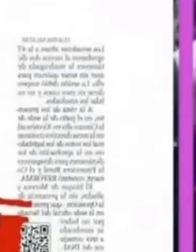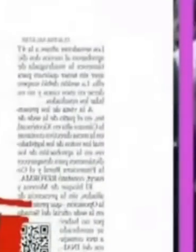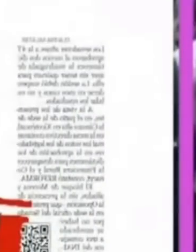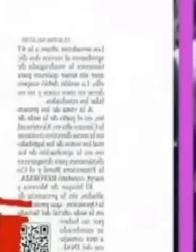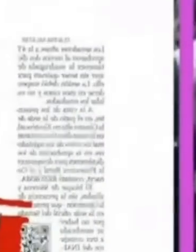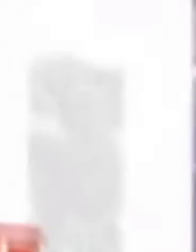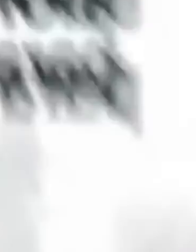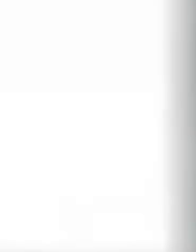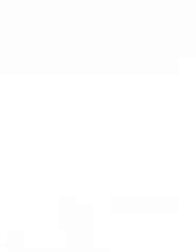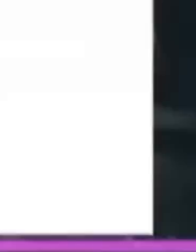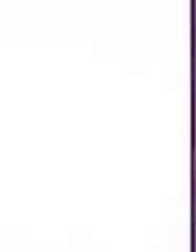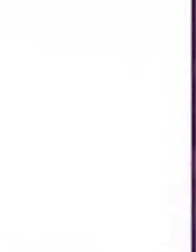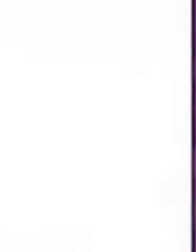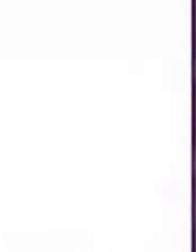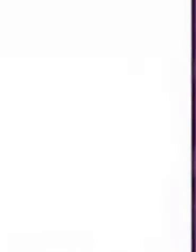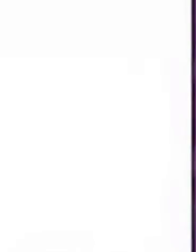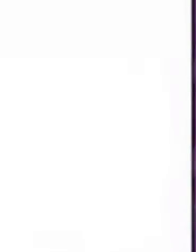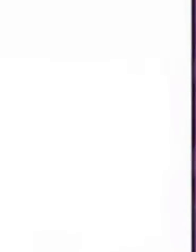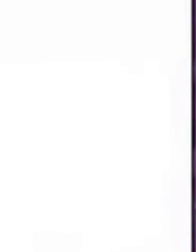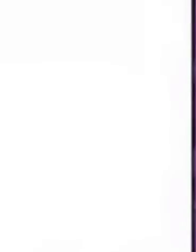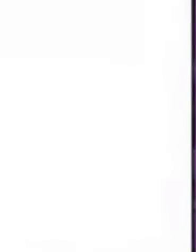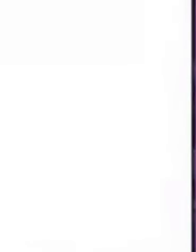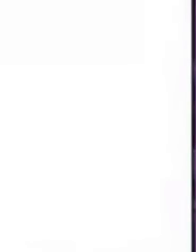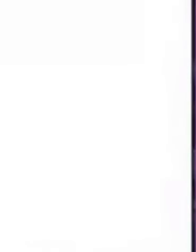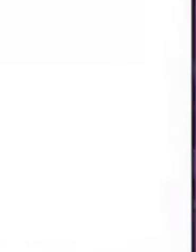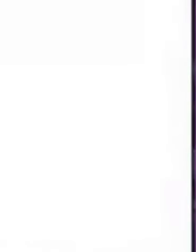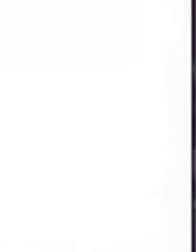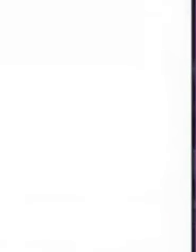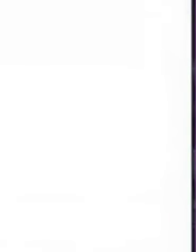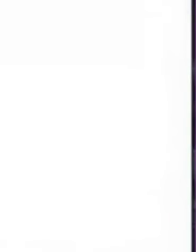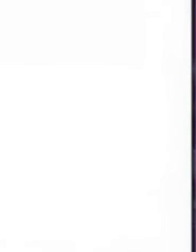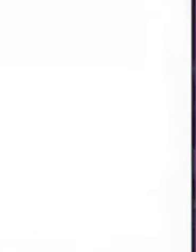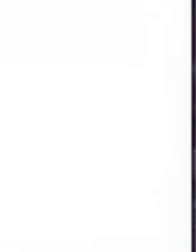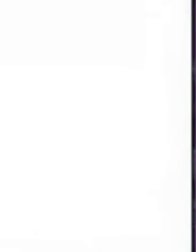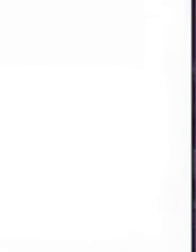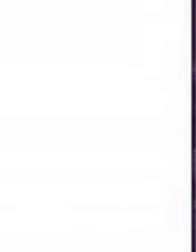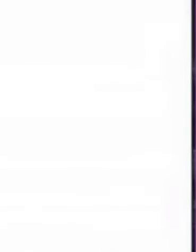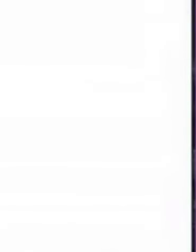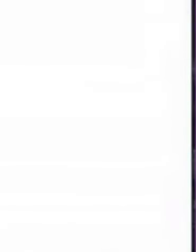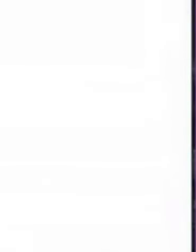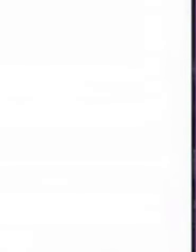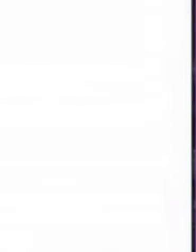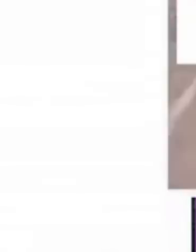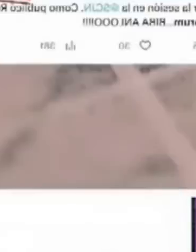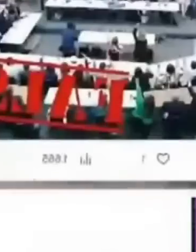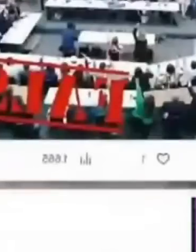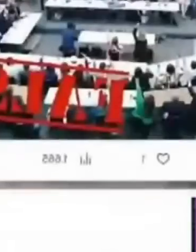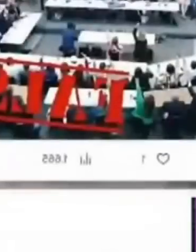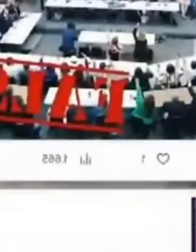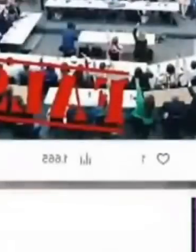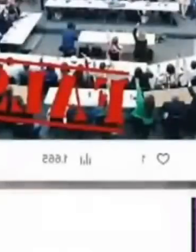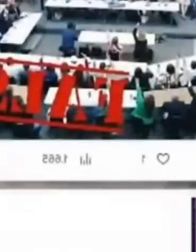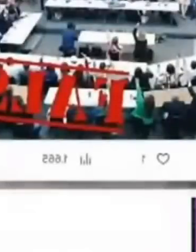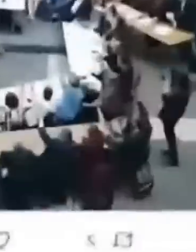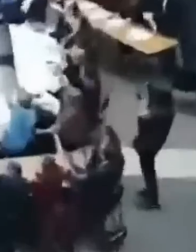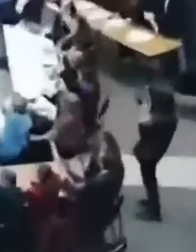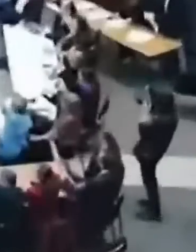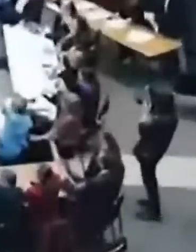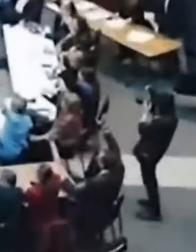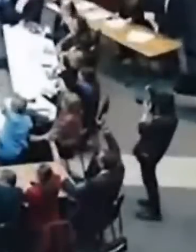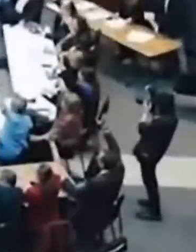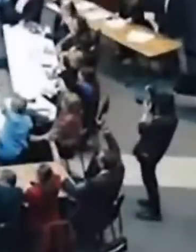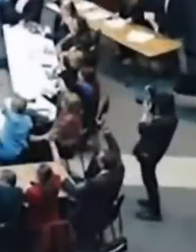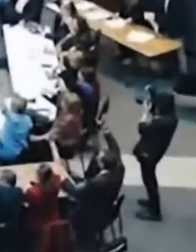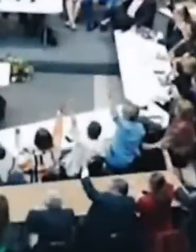fue ilegal. El senador Alejandro Armenta, presidente de la mesa directiva del Senado, desmintió las notas periodísticas